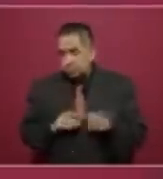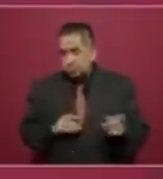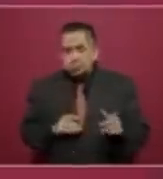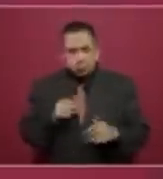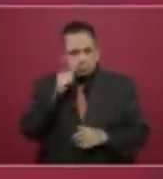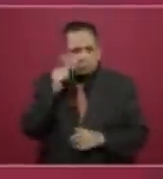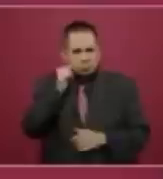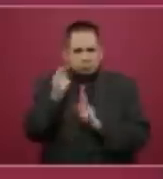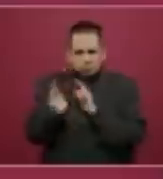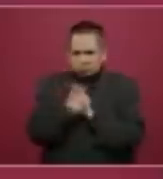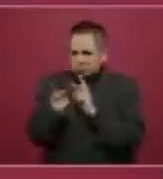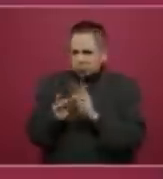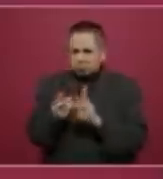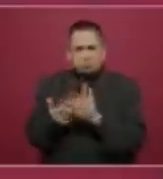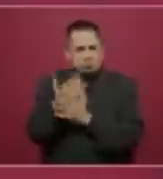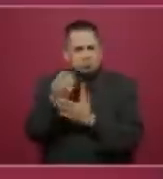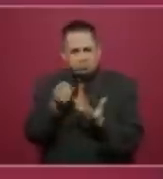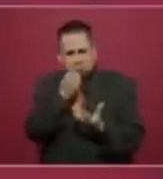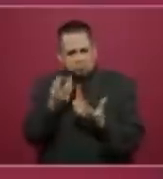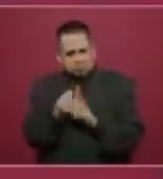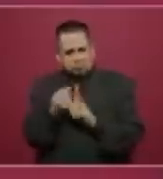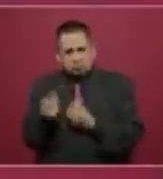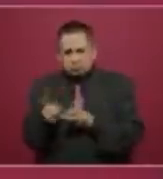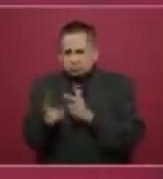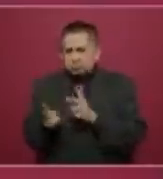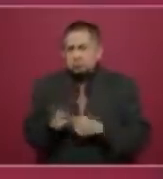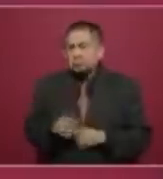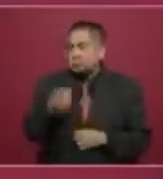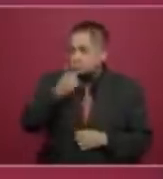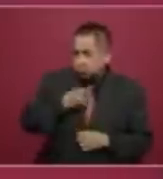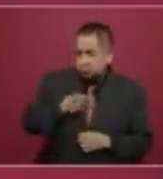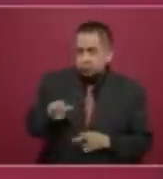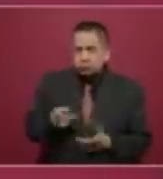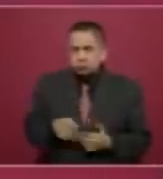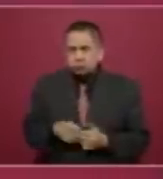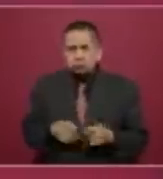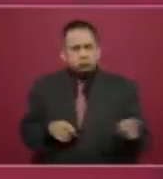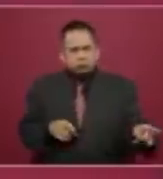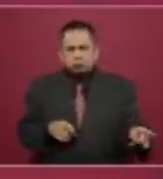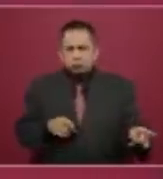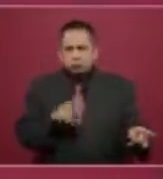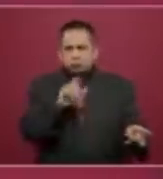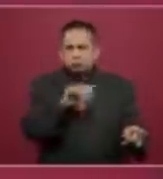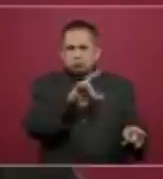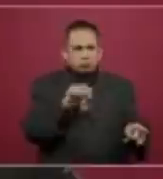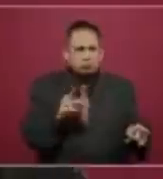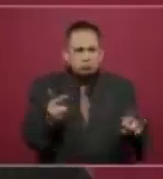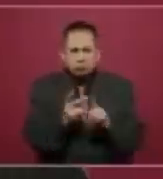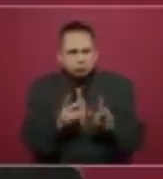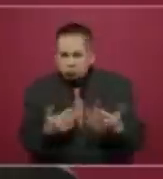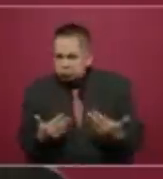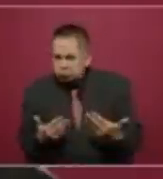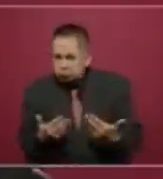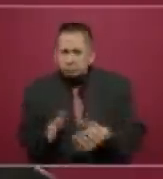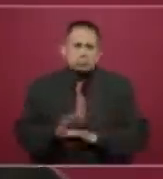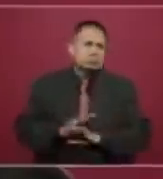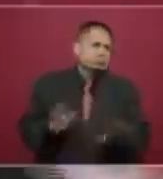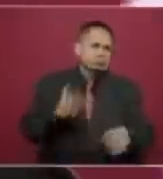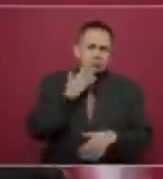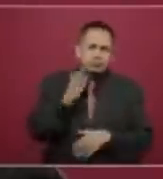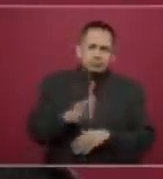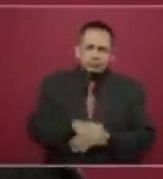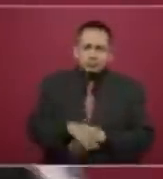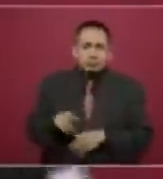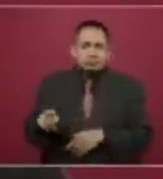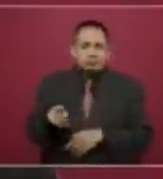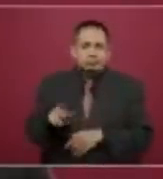ayer, porque desayunamos juntos, de que estuvo con Alejandro y, bueno, ella ni